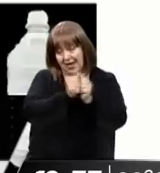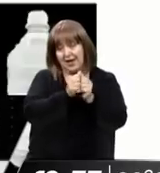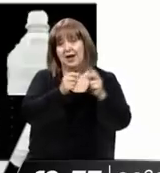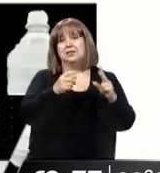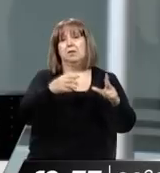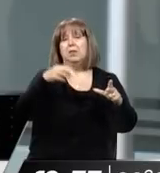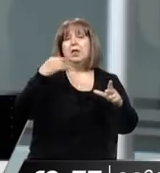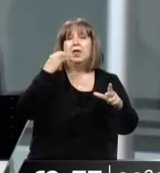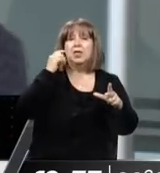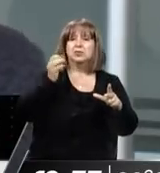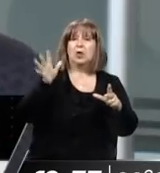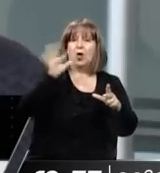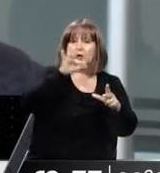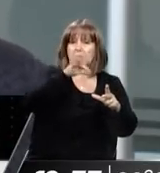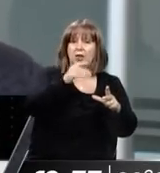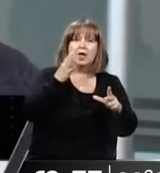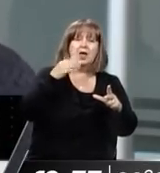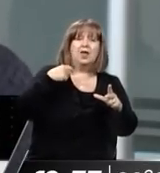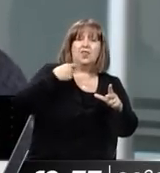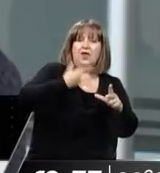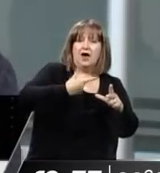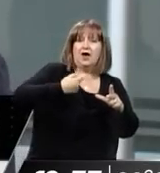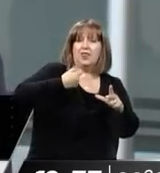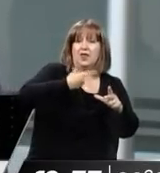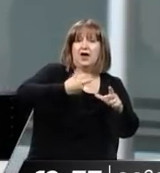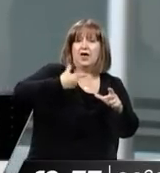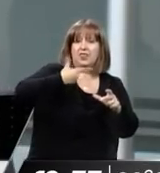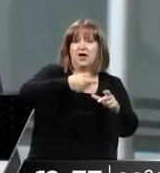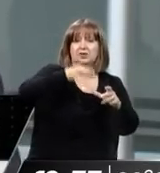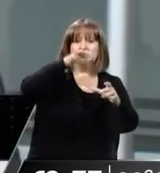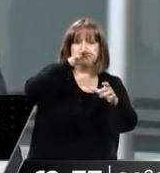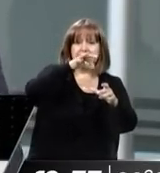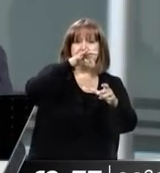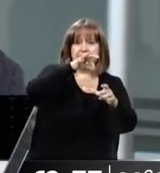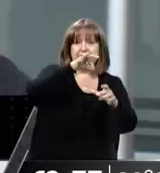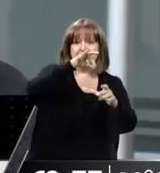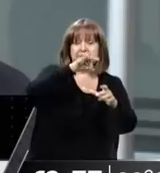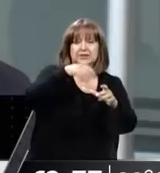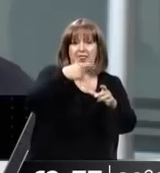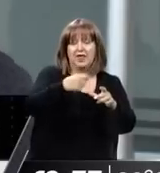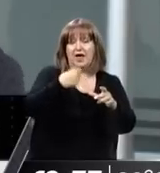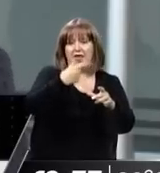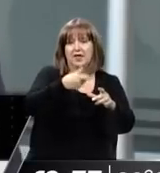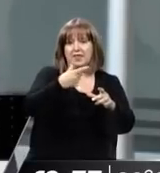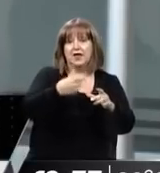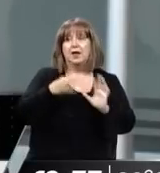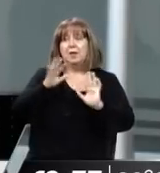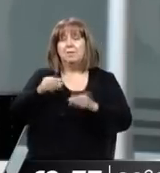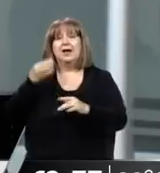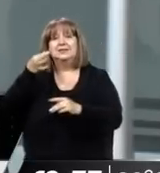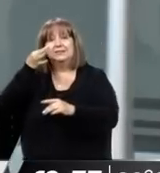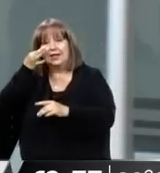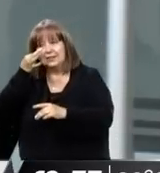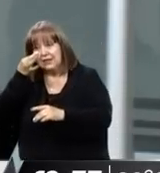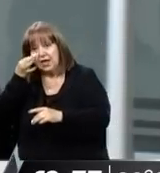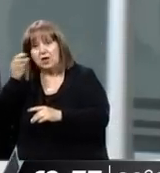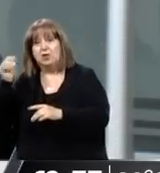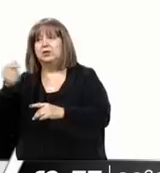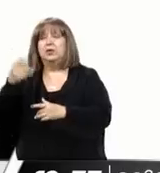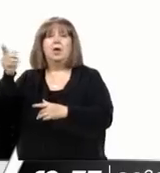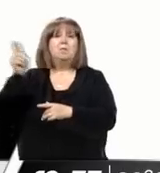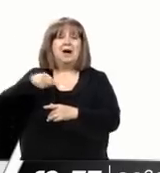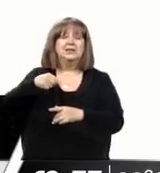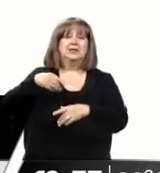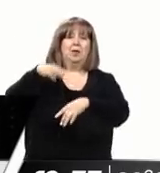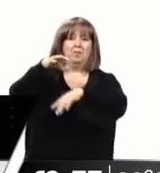buzo hemos exhibido demostrado todas las pruebas no solamente los Testigos que fueron los médicos tratantes